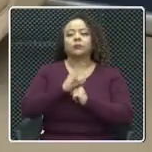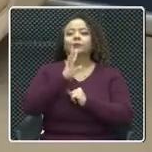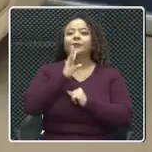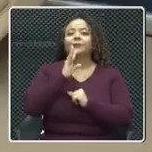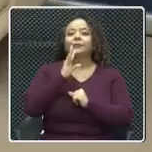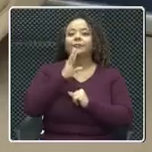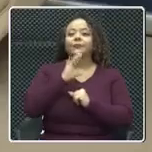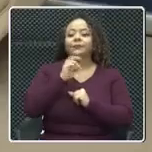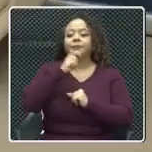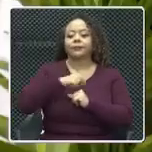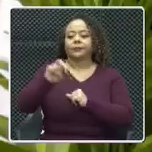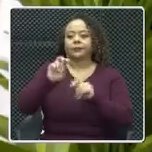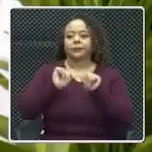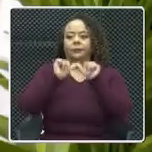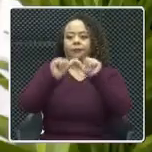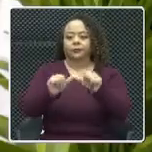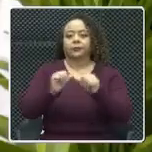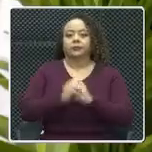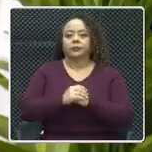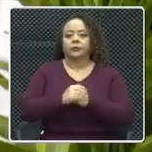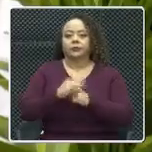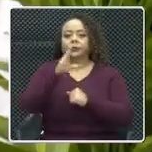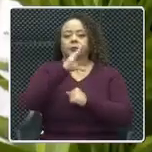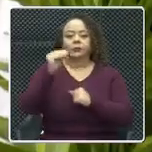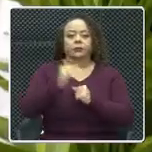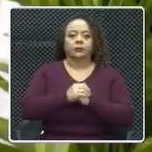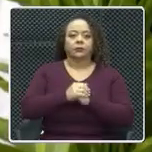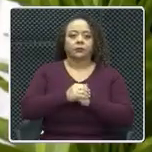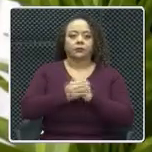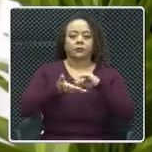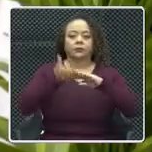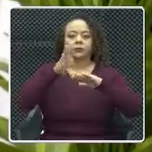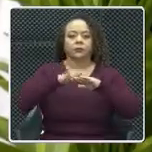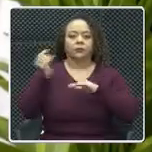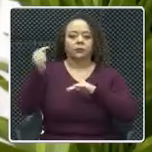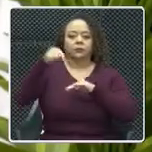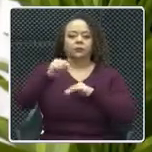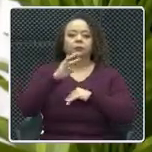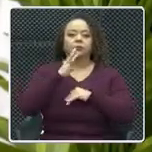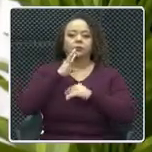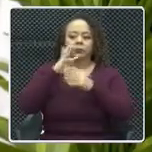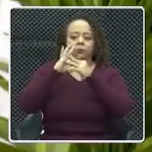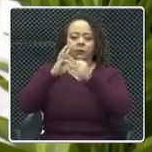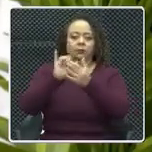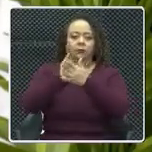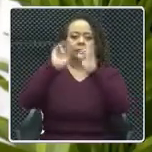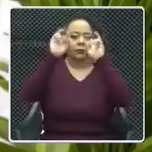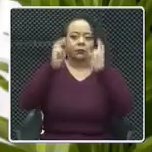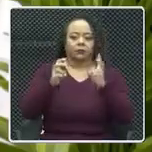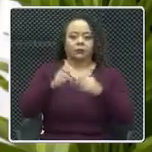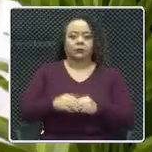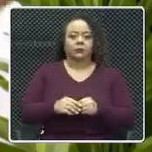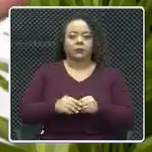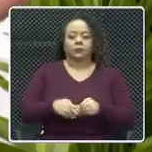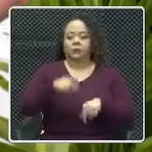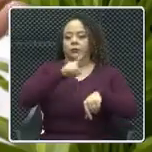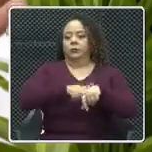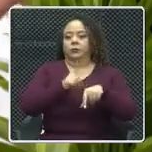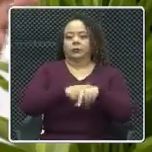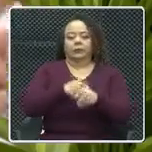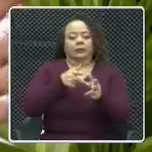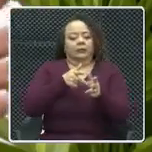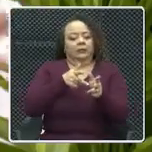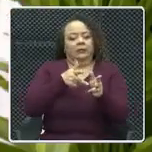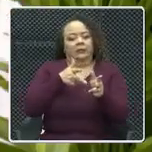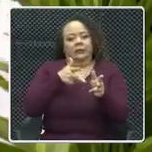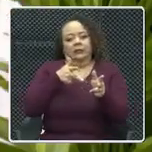sobre movilidad sostenible. Y precisamente el experto que vino habla sobre estos temas, el tiempo colapsado en